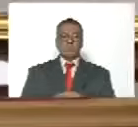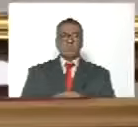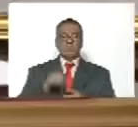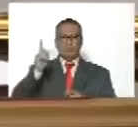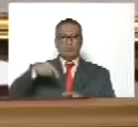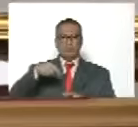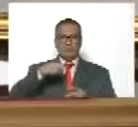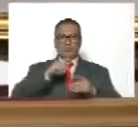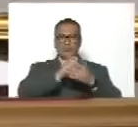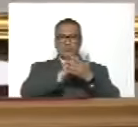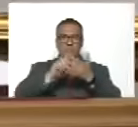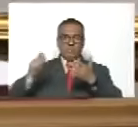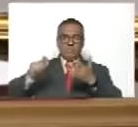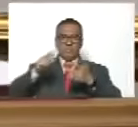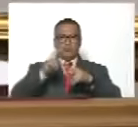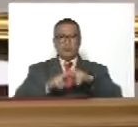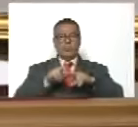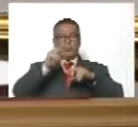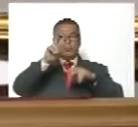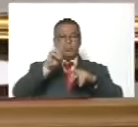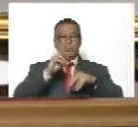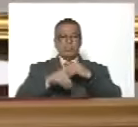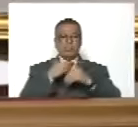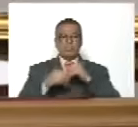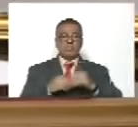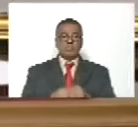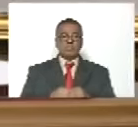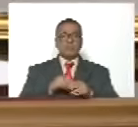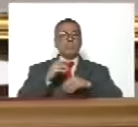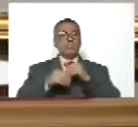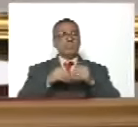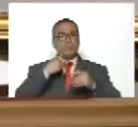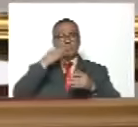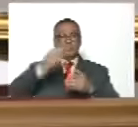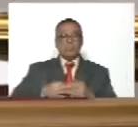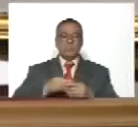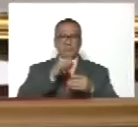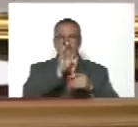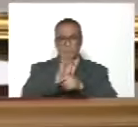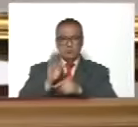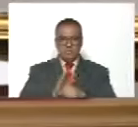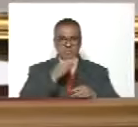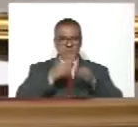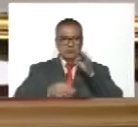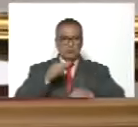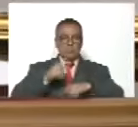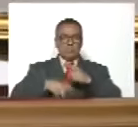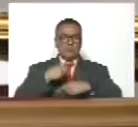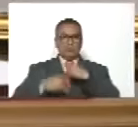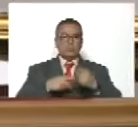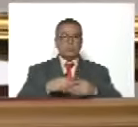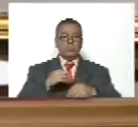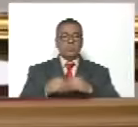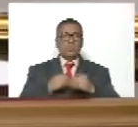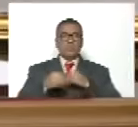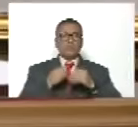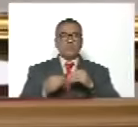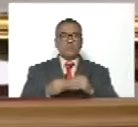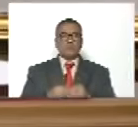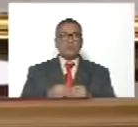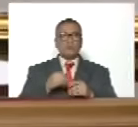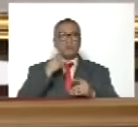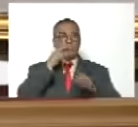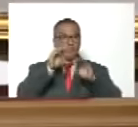Correcto. Quedaría redactado el numeral 2 de la siguiente manera. Generar certeza y seguridad jurídica sobre los procedimientos aplicables para